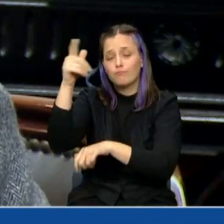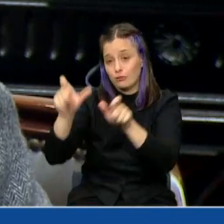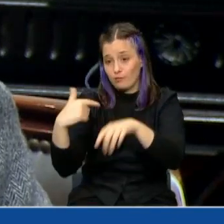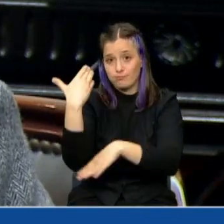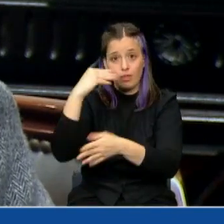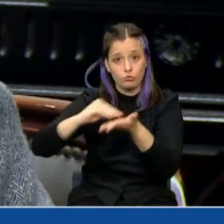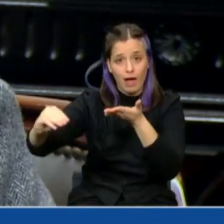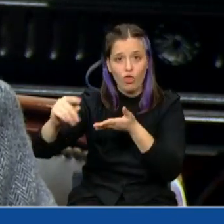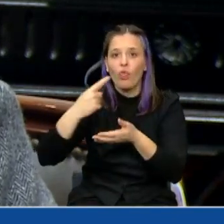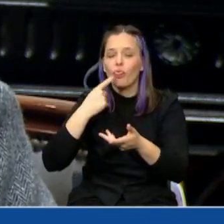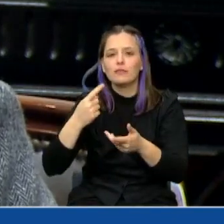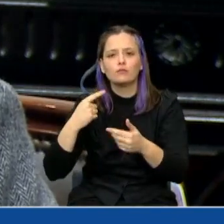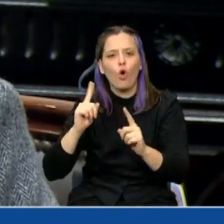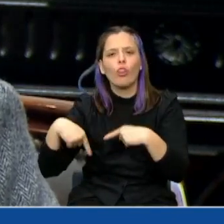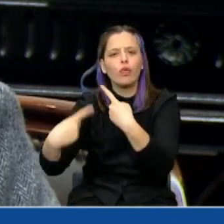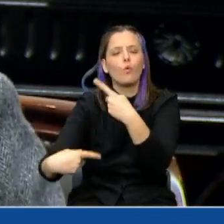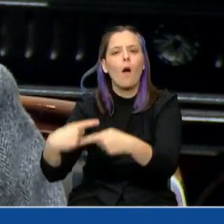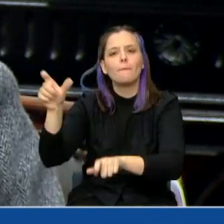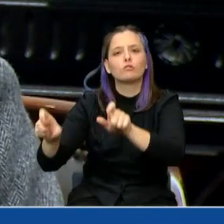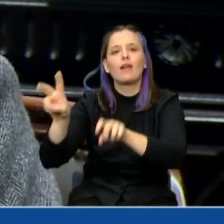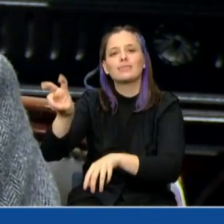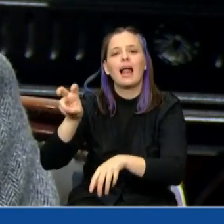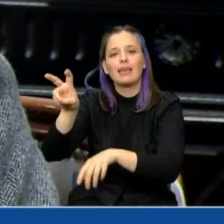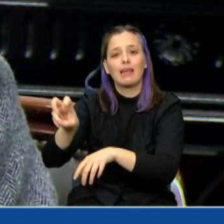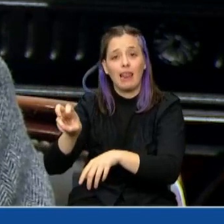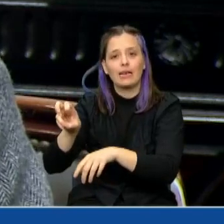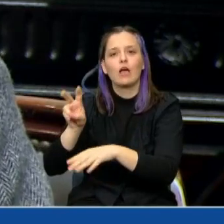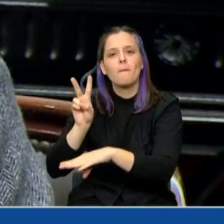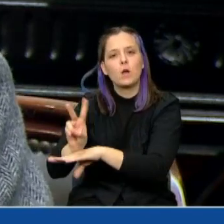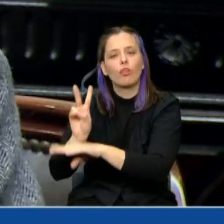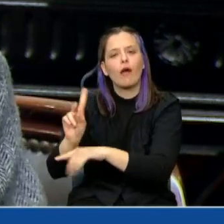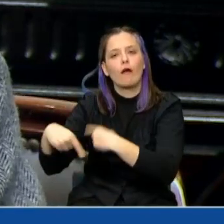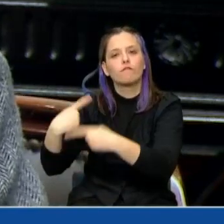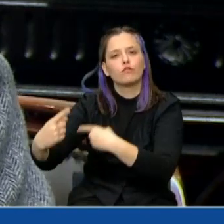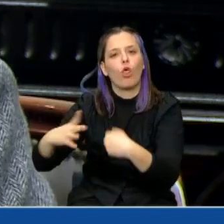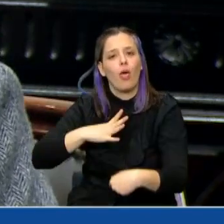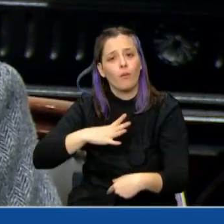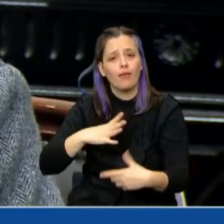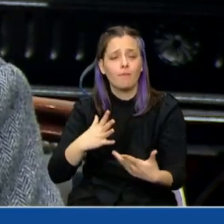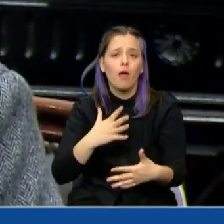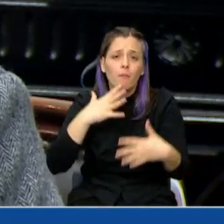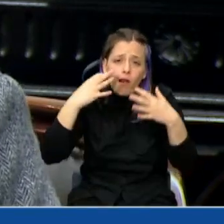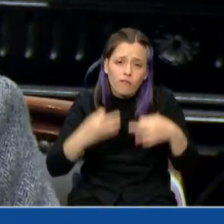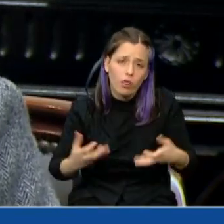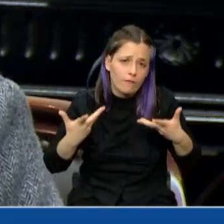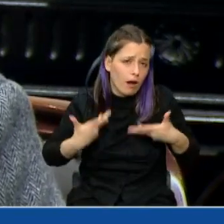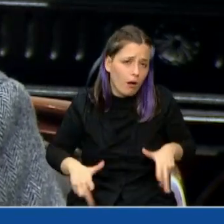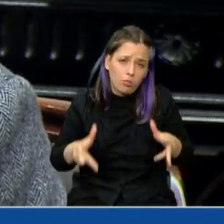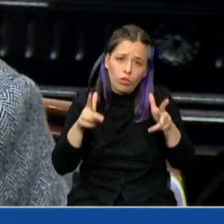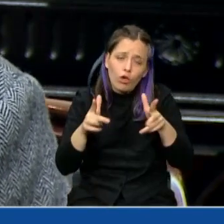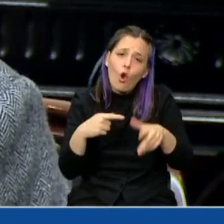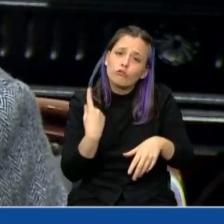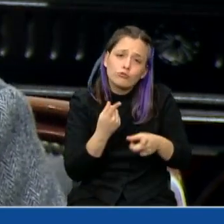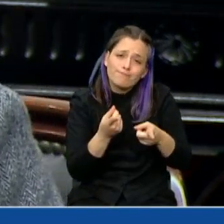a los locatarios, más allá de lo razonable. La verdad es que lo que necesitamos para que vuelva